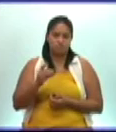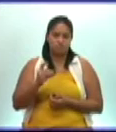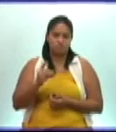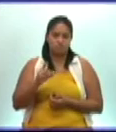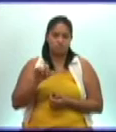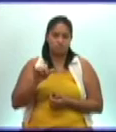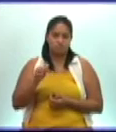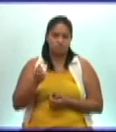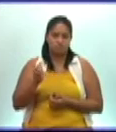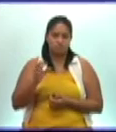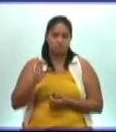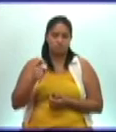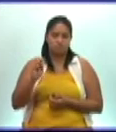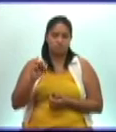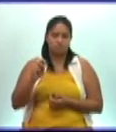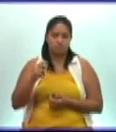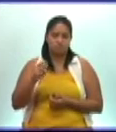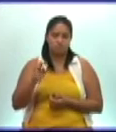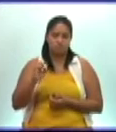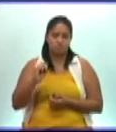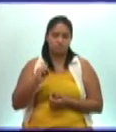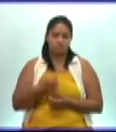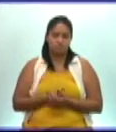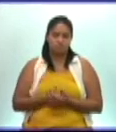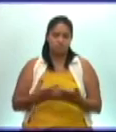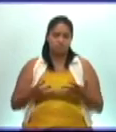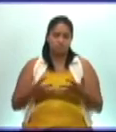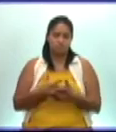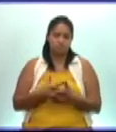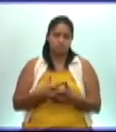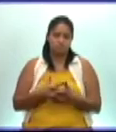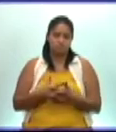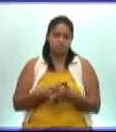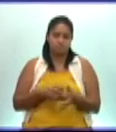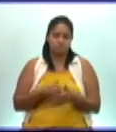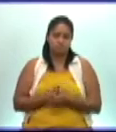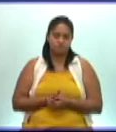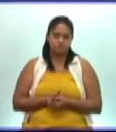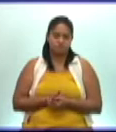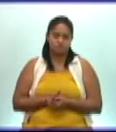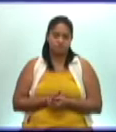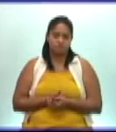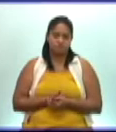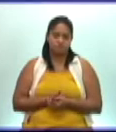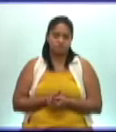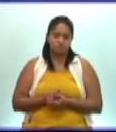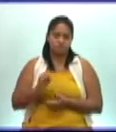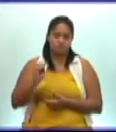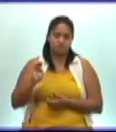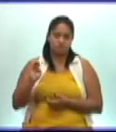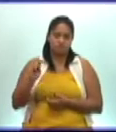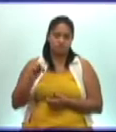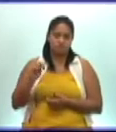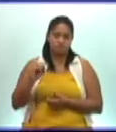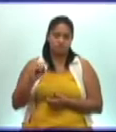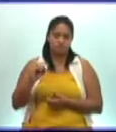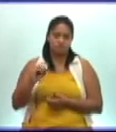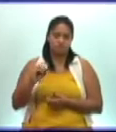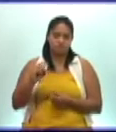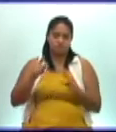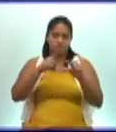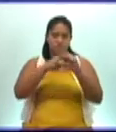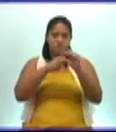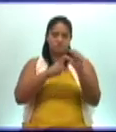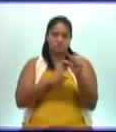nosotros puntualizamos la relación que existe entre el seno del ángulo y la tangente del ángulo para ángulos